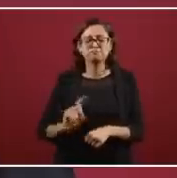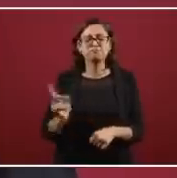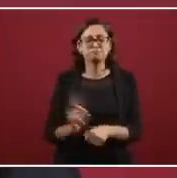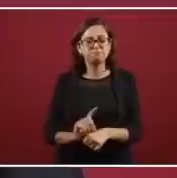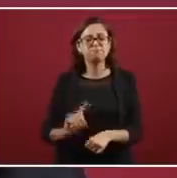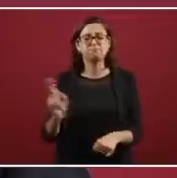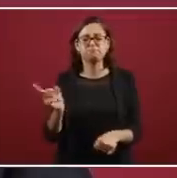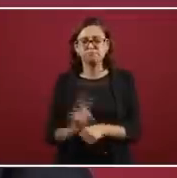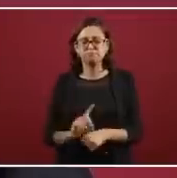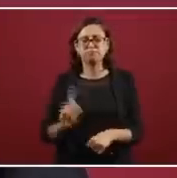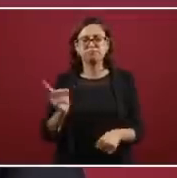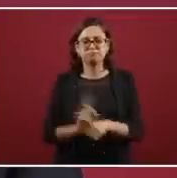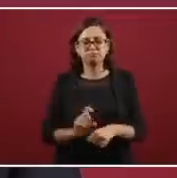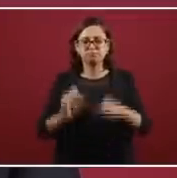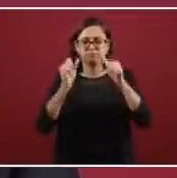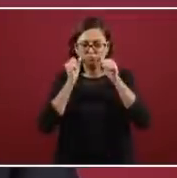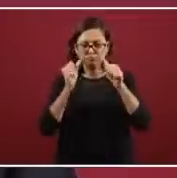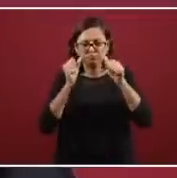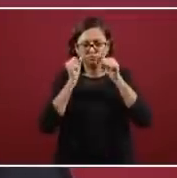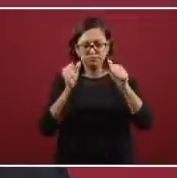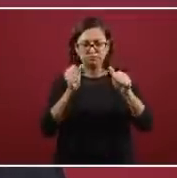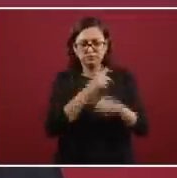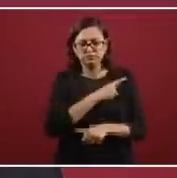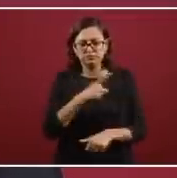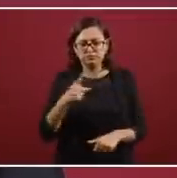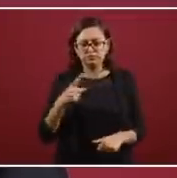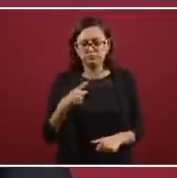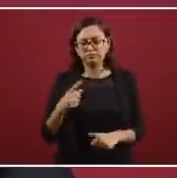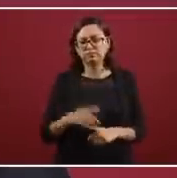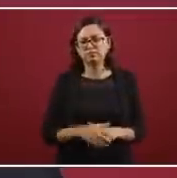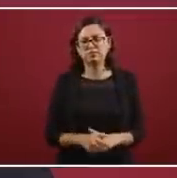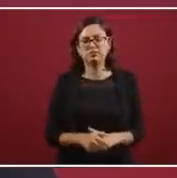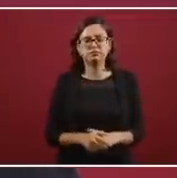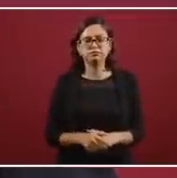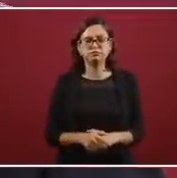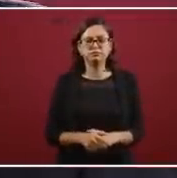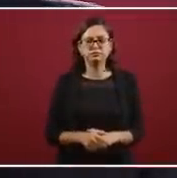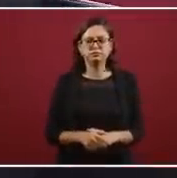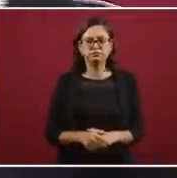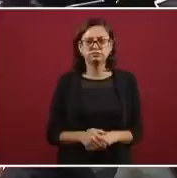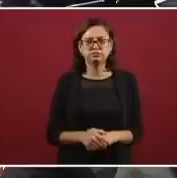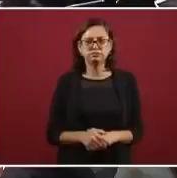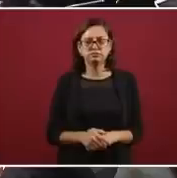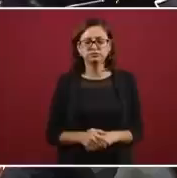todos los días atendiendo. Cuando se vende la casa